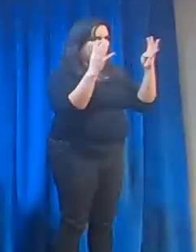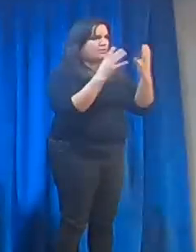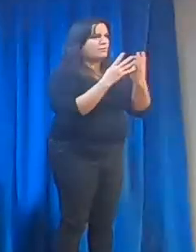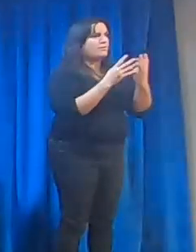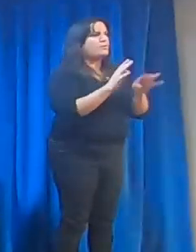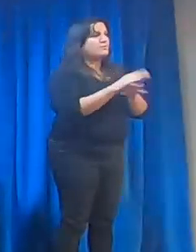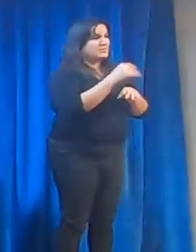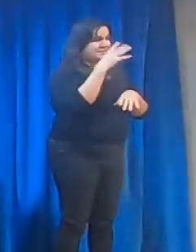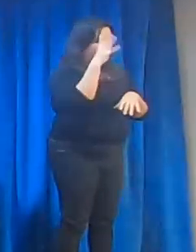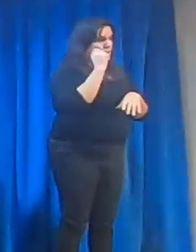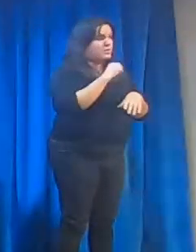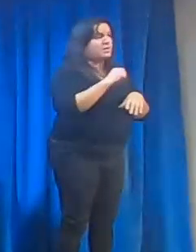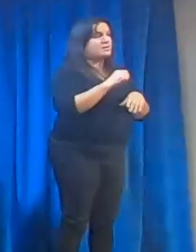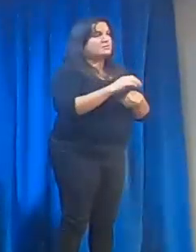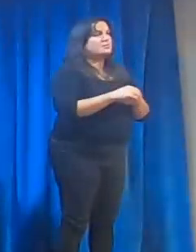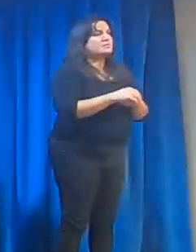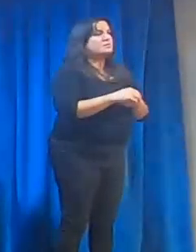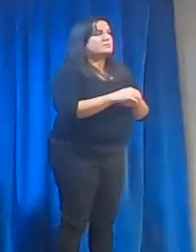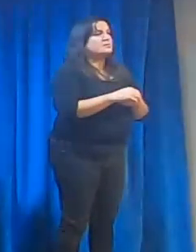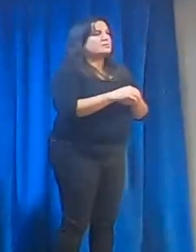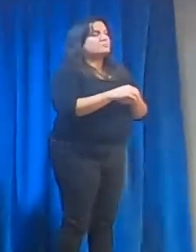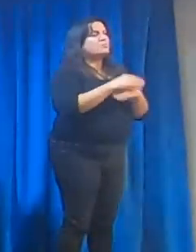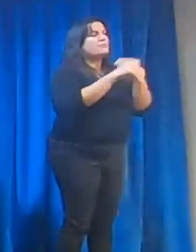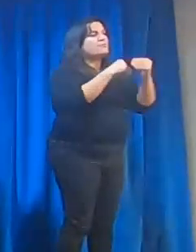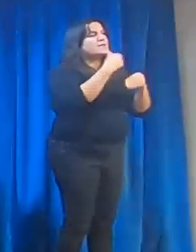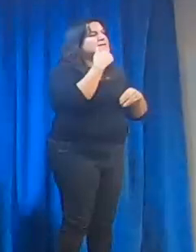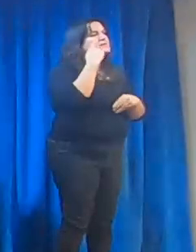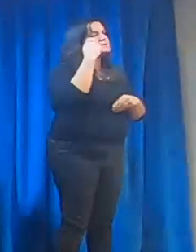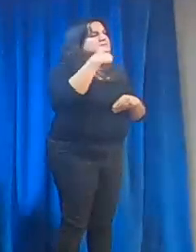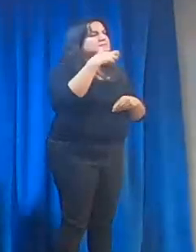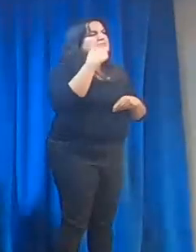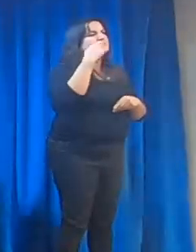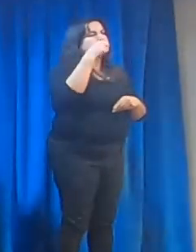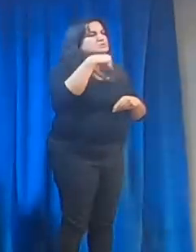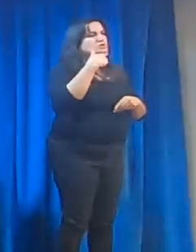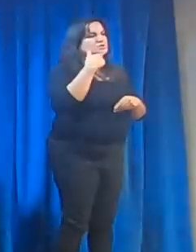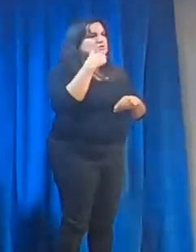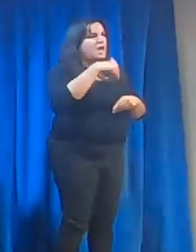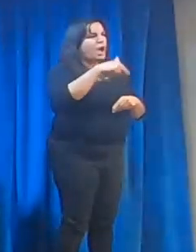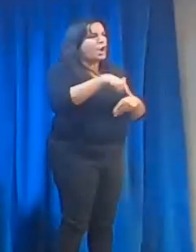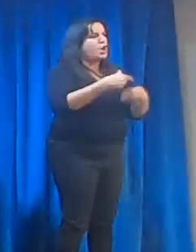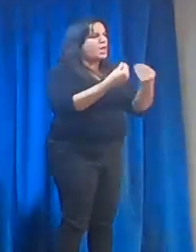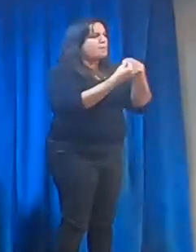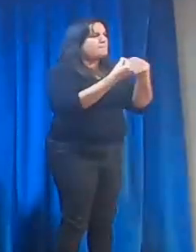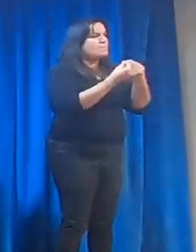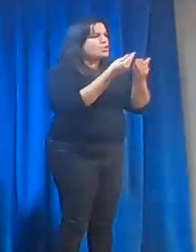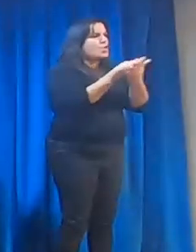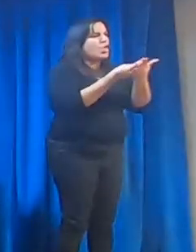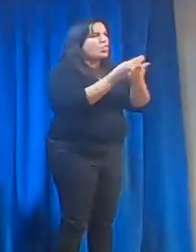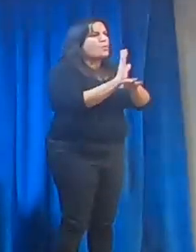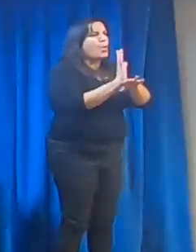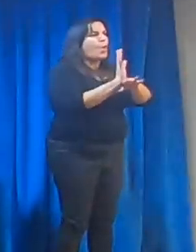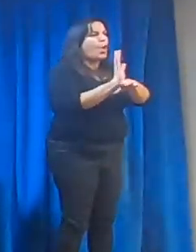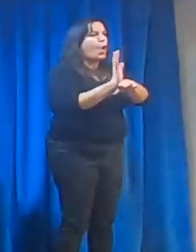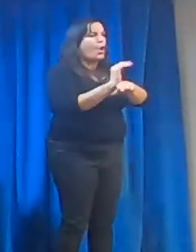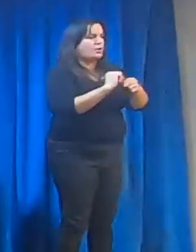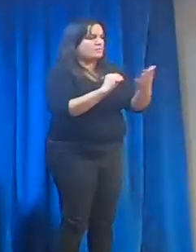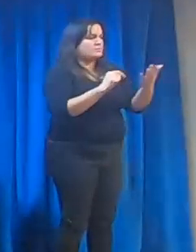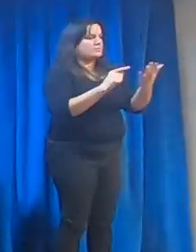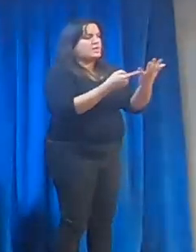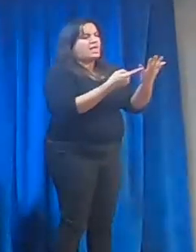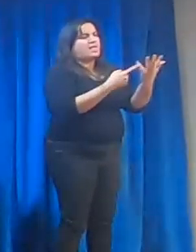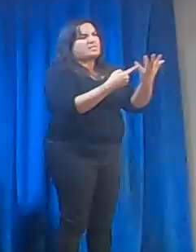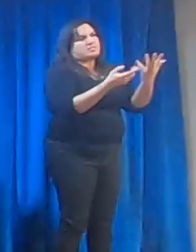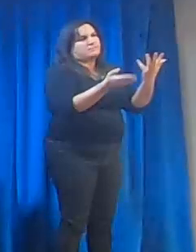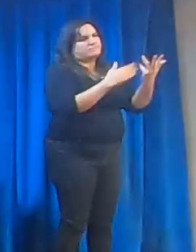Simpsons ya siempre tuvieron 4 dedos, pero ahora hay muchos niños con 4 dedos. El dedo meñique, quizás, que es